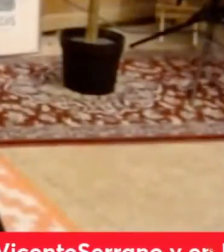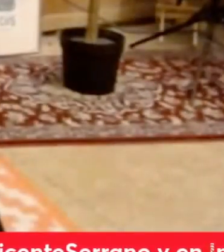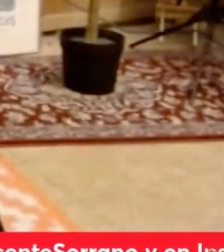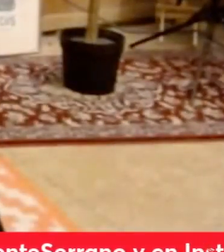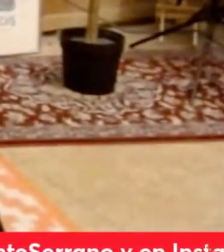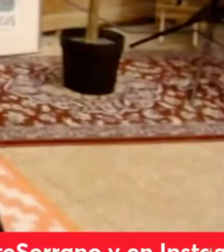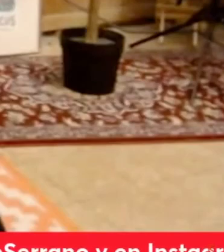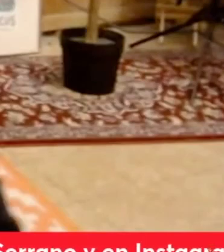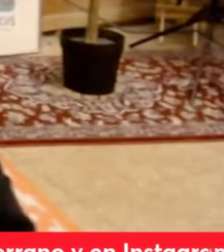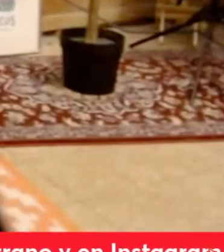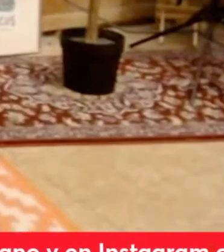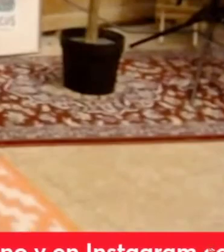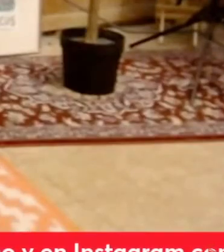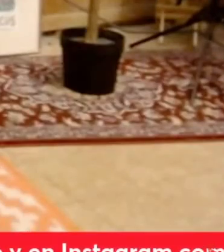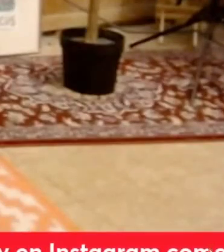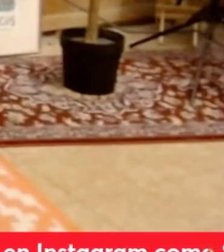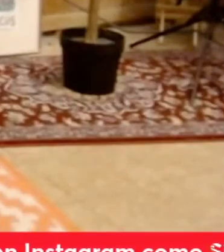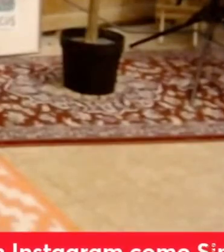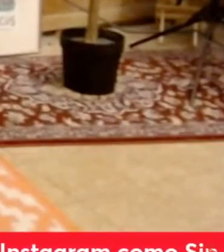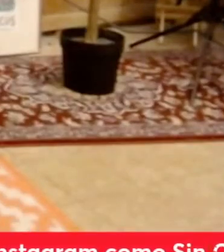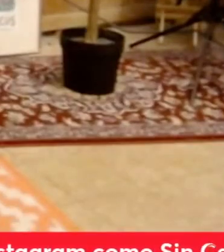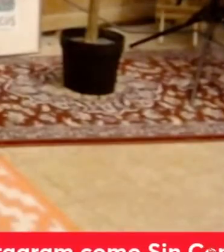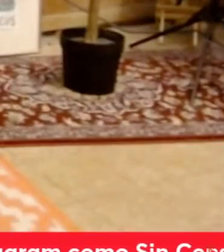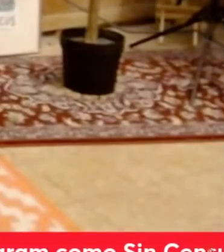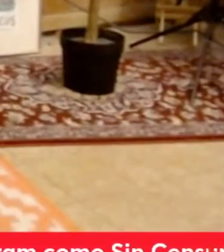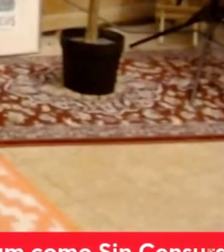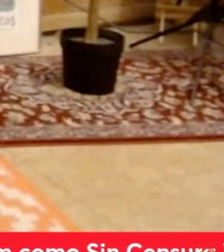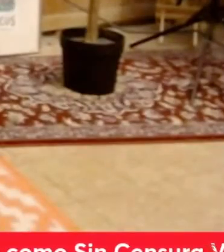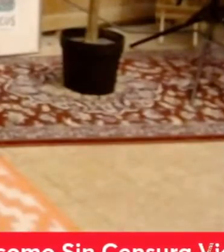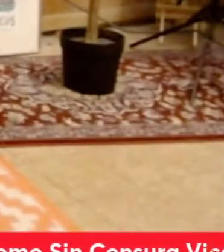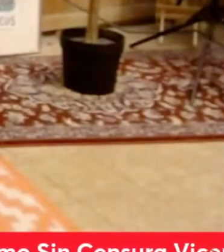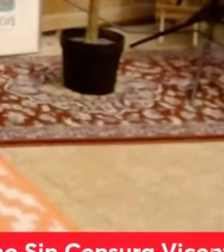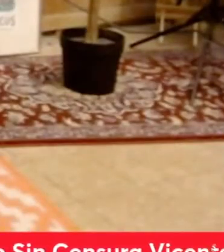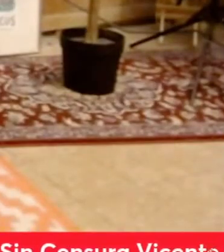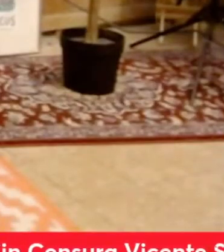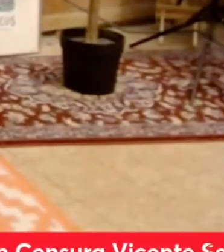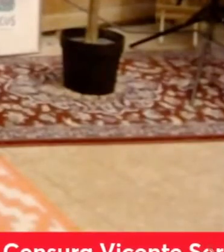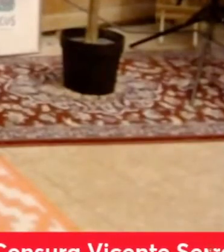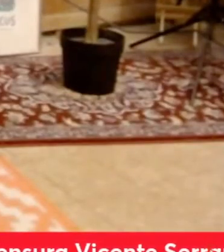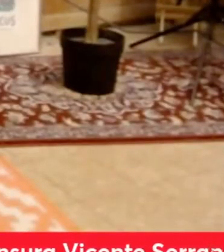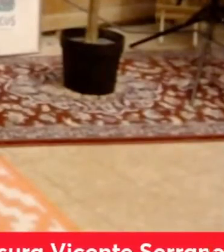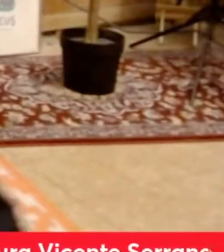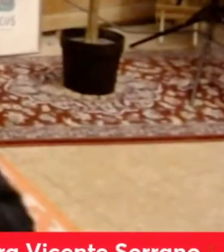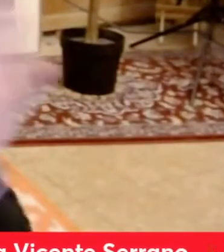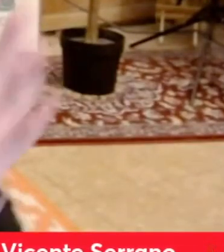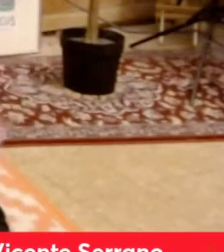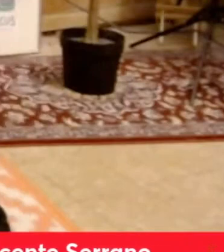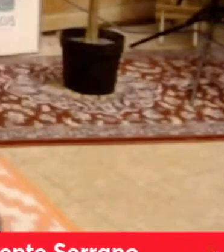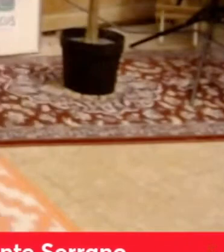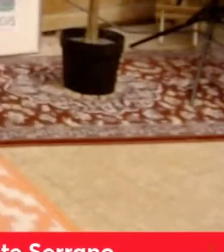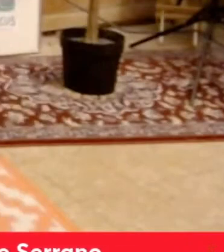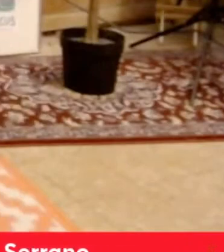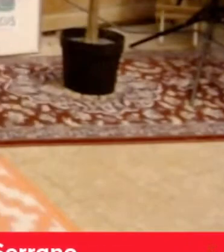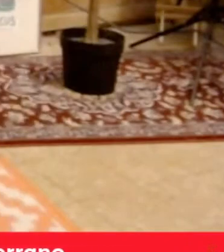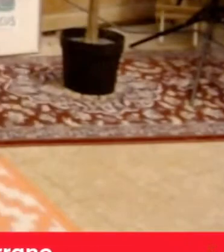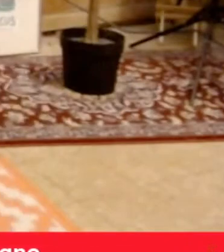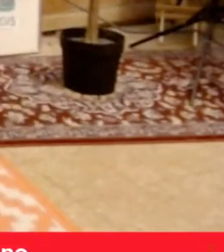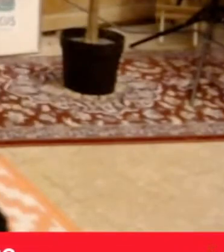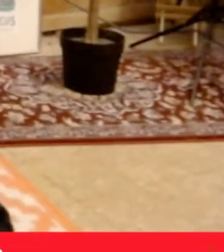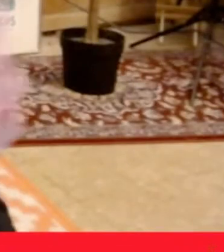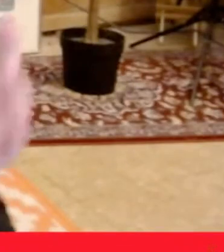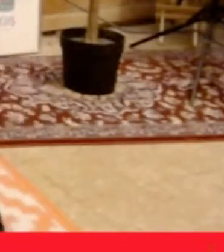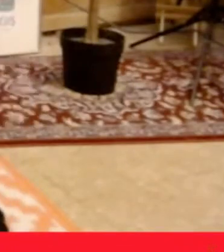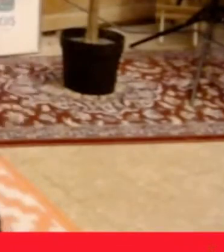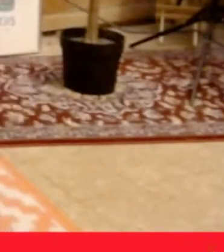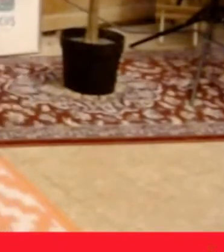Esa tendría que ser la idea siempre. La educación gratuita para todos, en todos los niveles, la salud